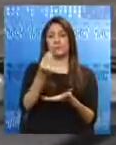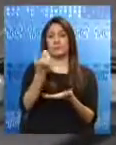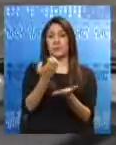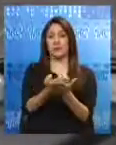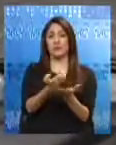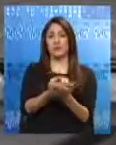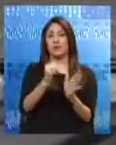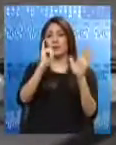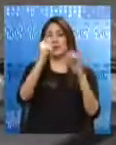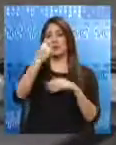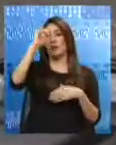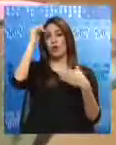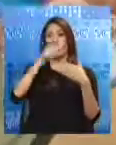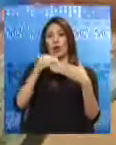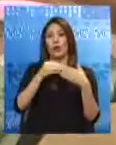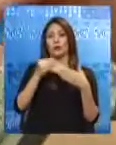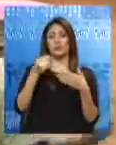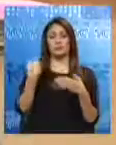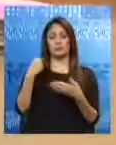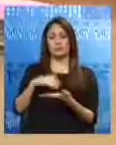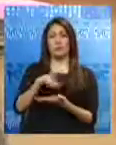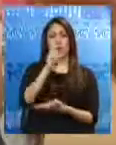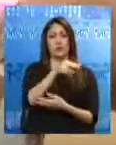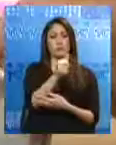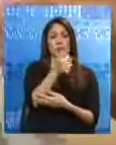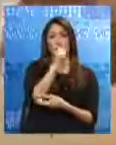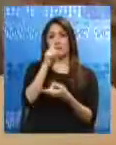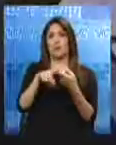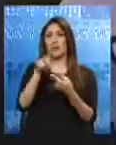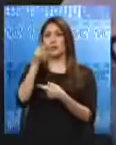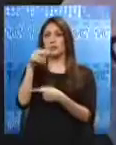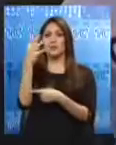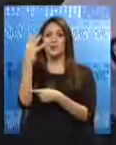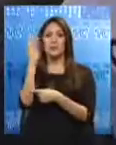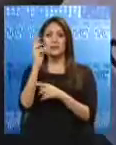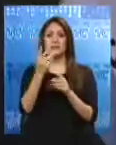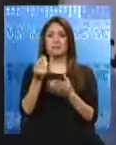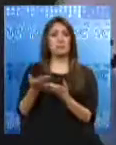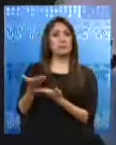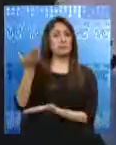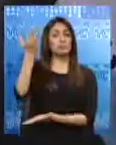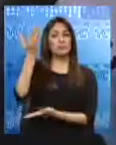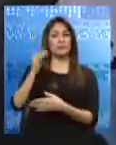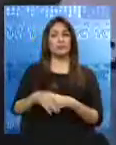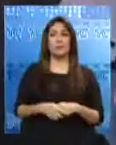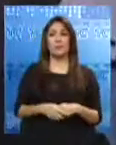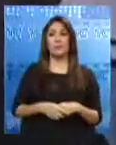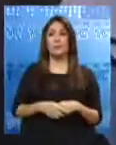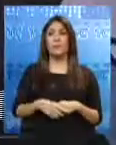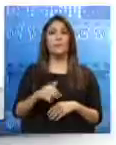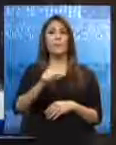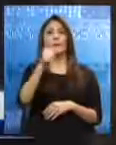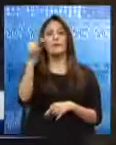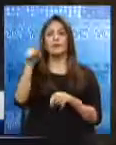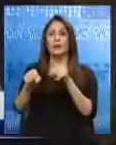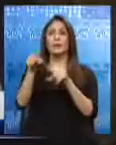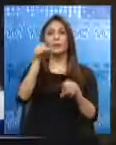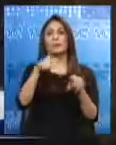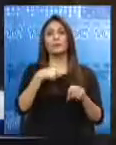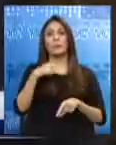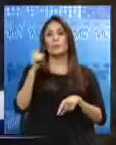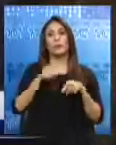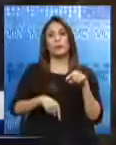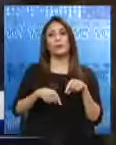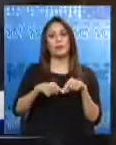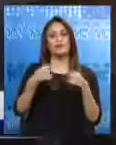por más de 6 millones de dólares entre 2010 y 2016. Más bien, están cayendo otros sectores, otros actores. No nos podemos